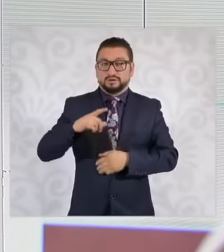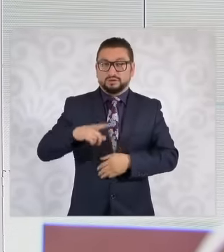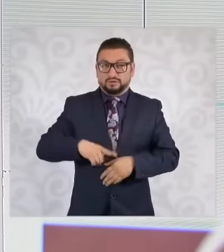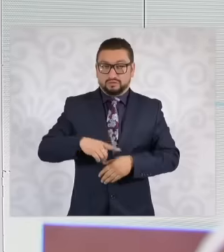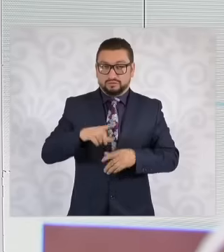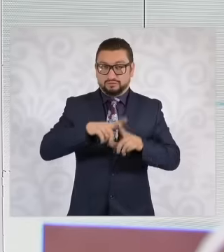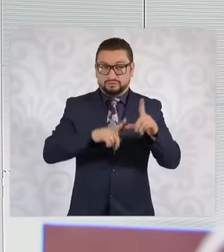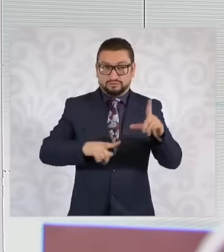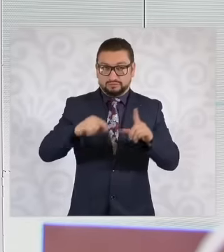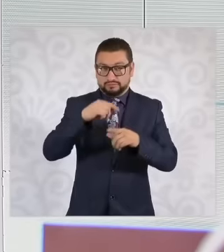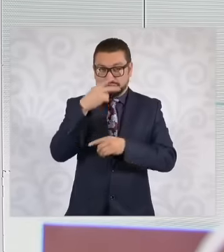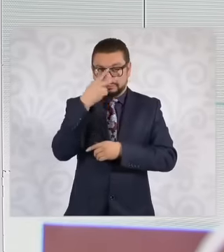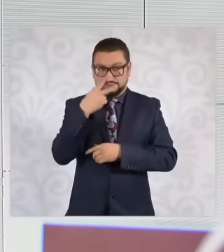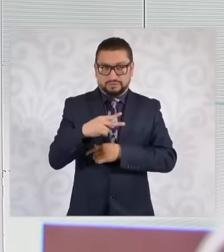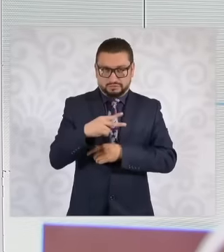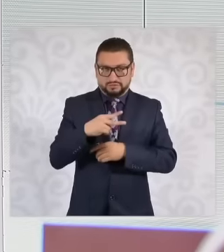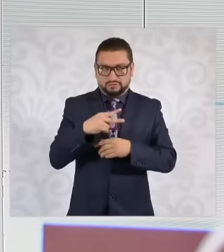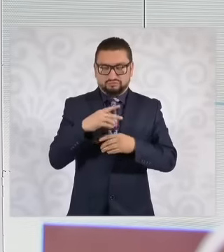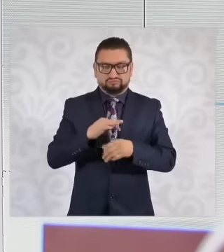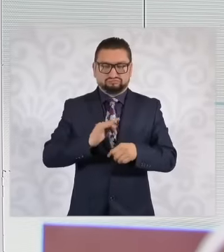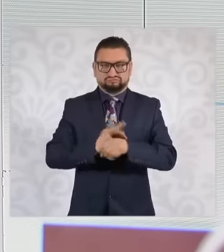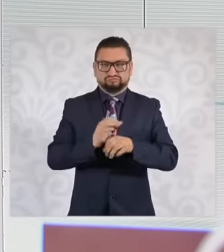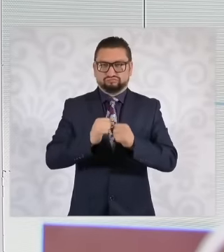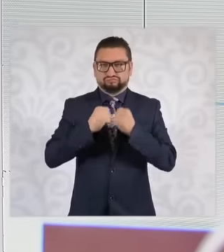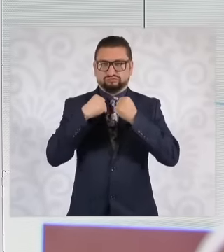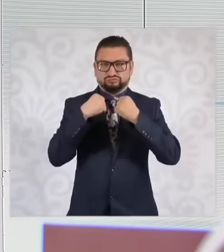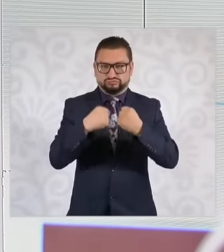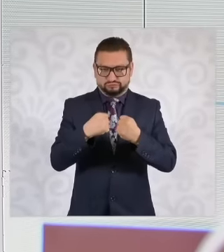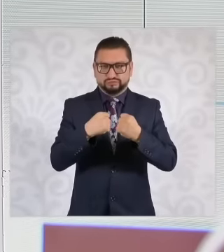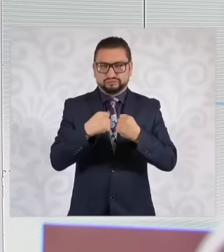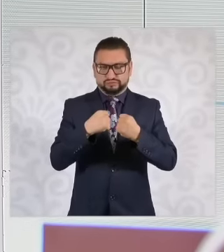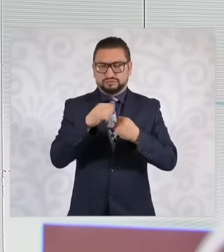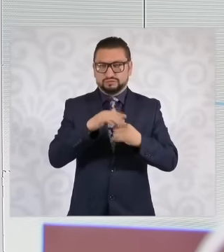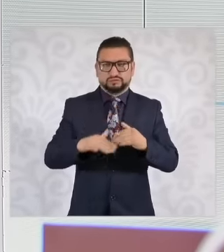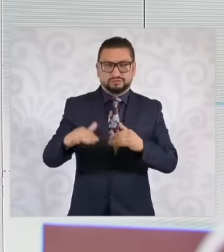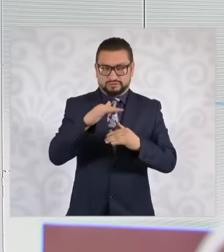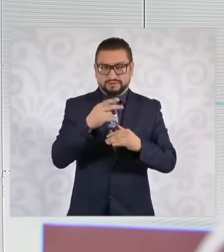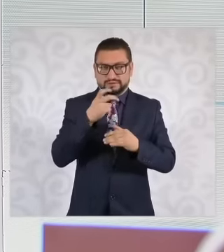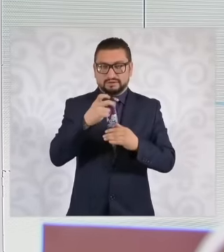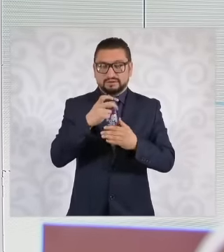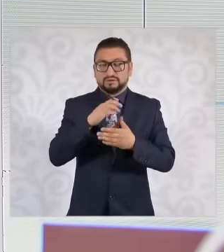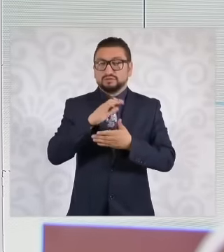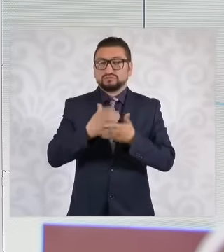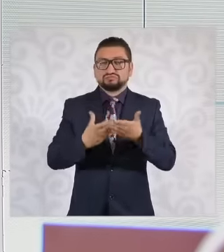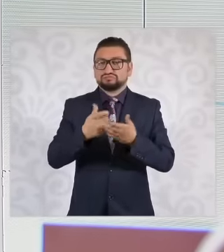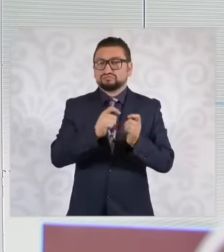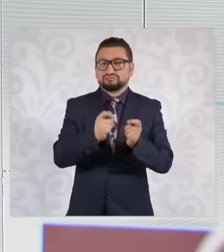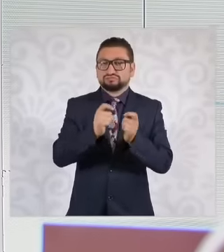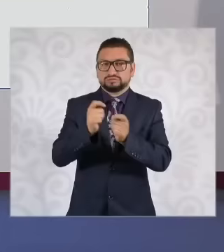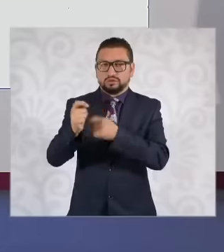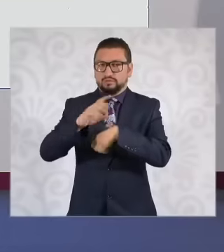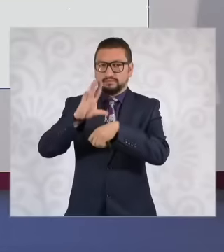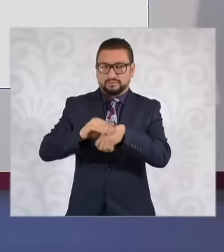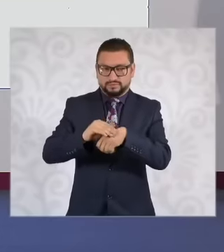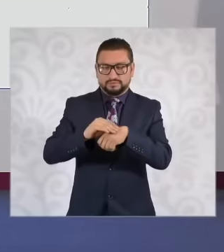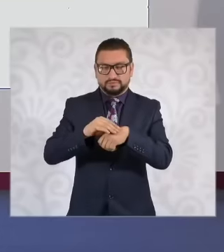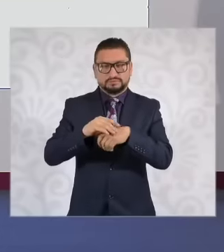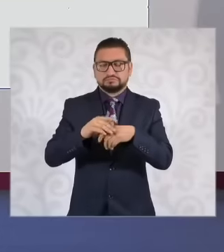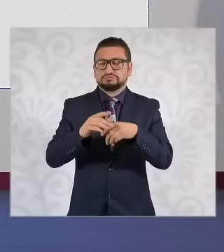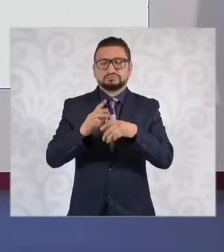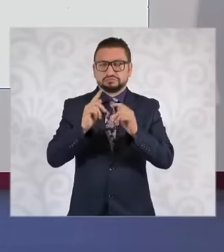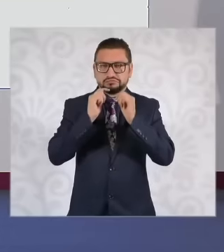ella su rectoría, protegerá la seguridad y soberanía de la nación y, al otorgar asignaciones, concesiones o permisos, mantendrá o